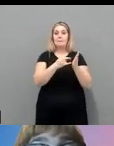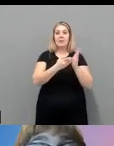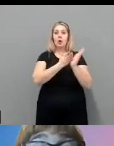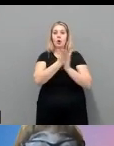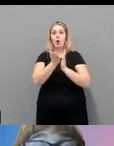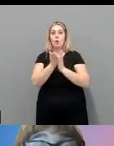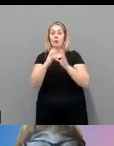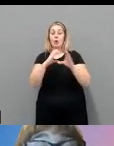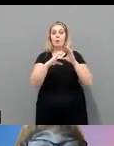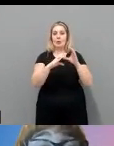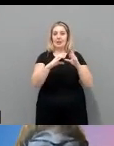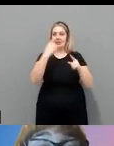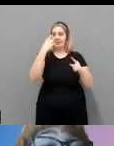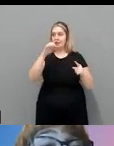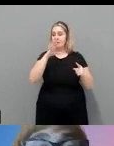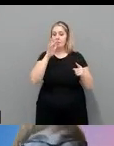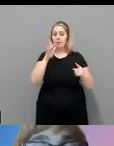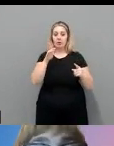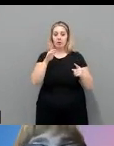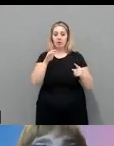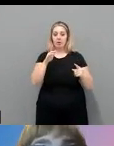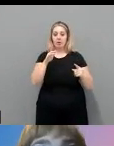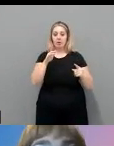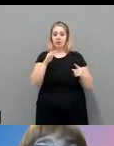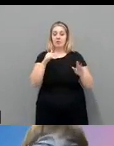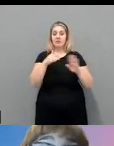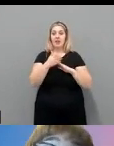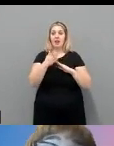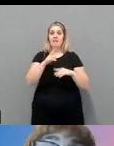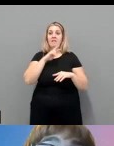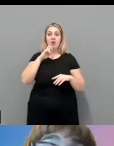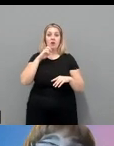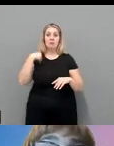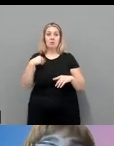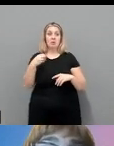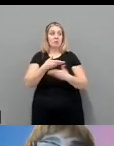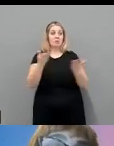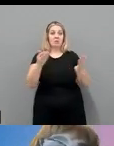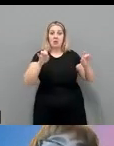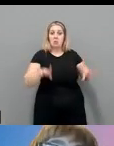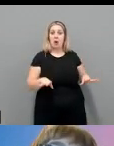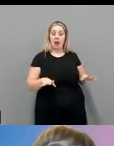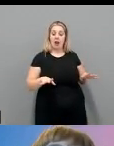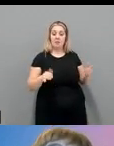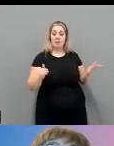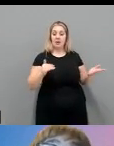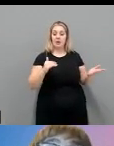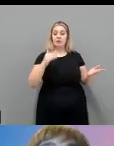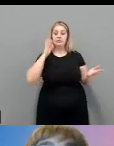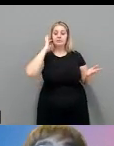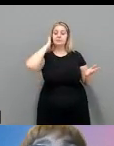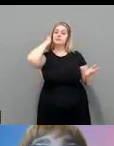comunicación, porque es un medio válido igual que los demás, pero todavía no tiene el suficiente